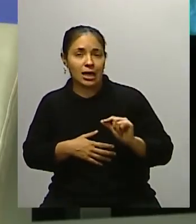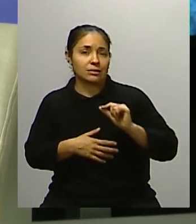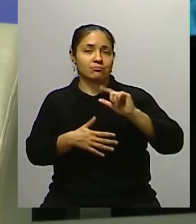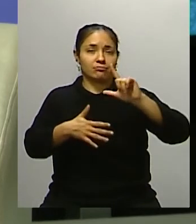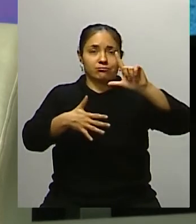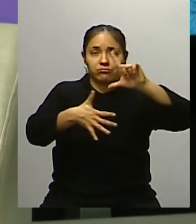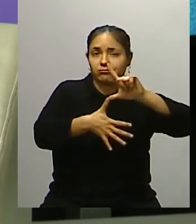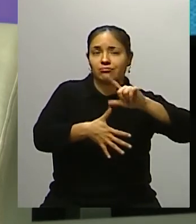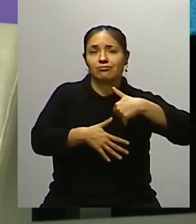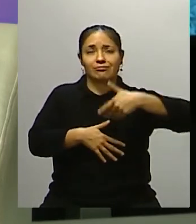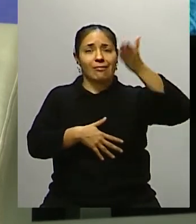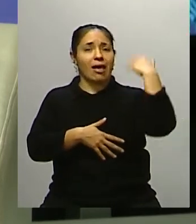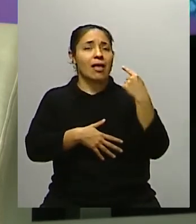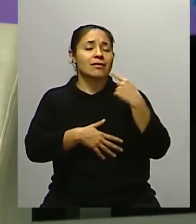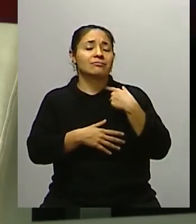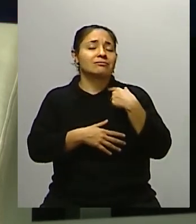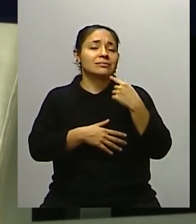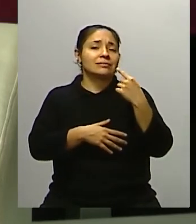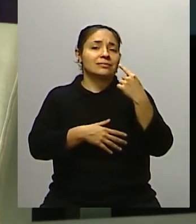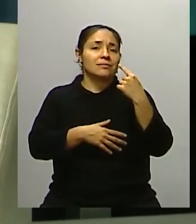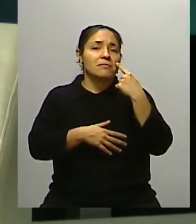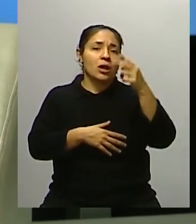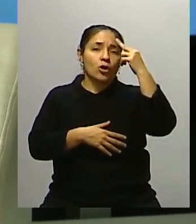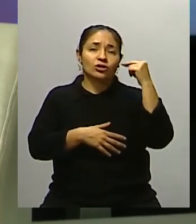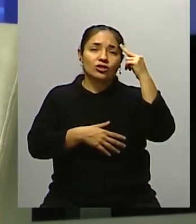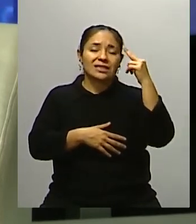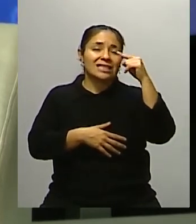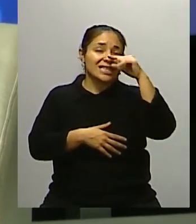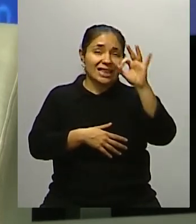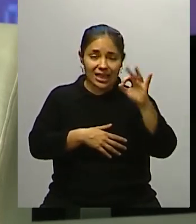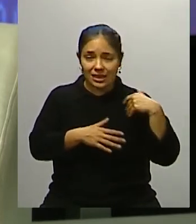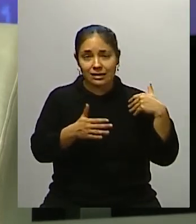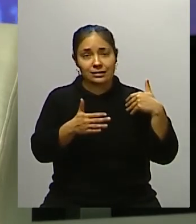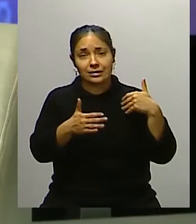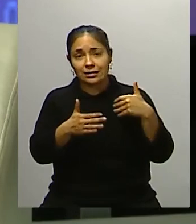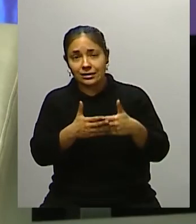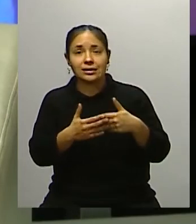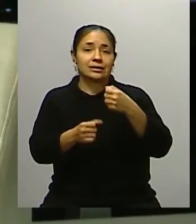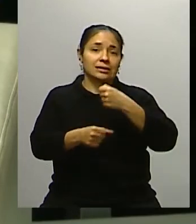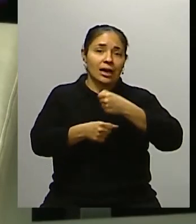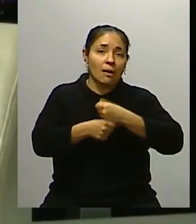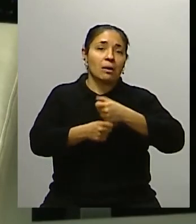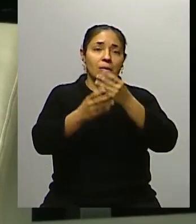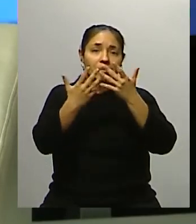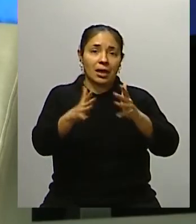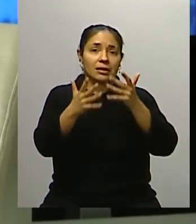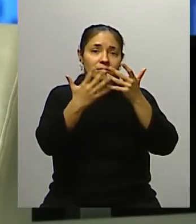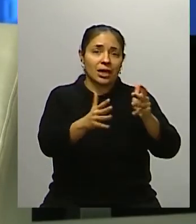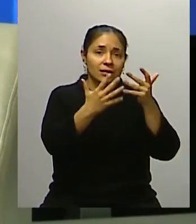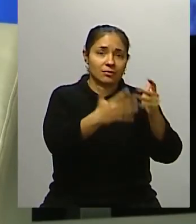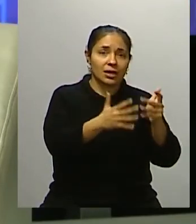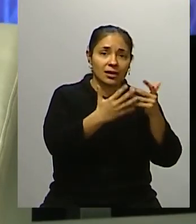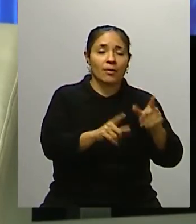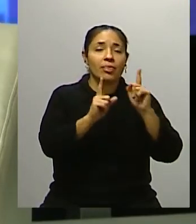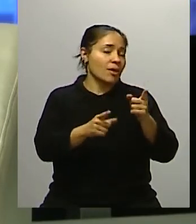de la década del 70 un fuerte aumento del nivel de desempleo, como el aumento de la crisis económica, que es lo que venimos viendo.